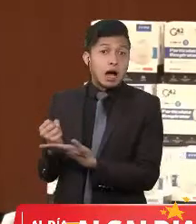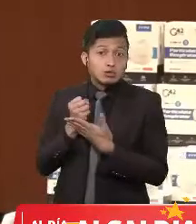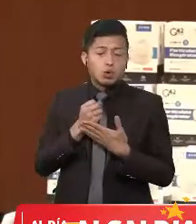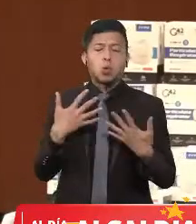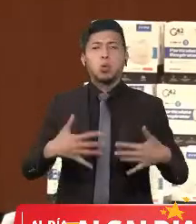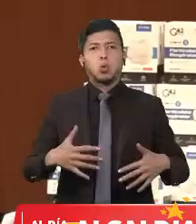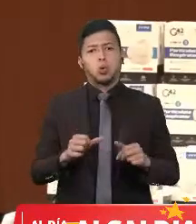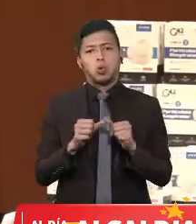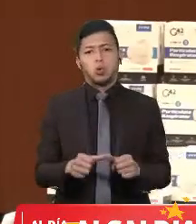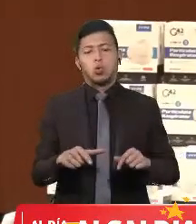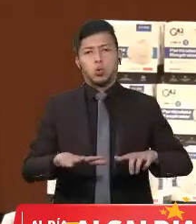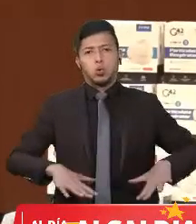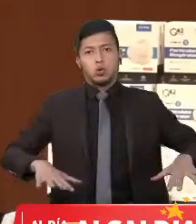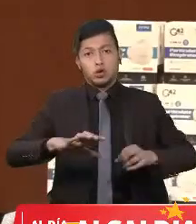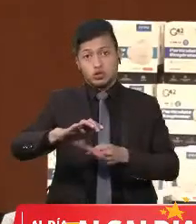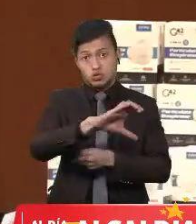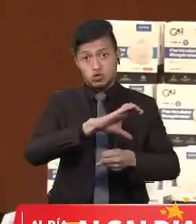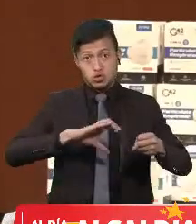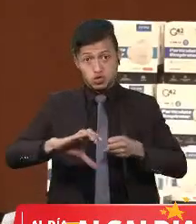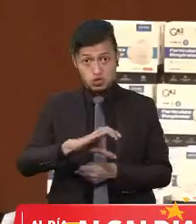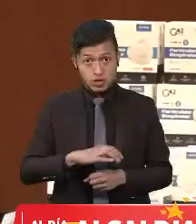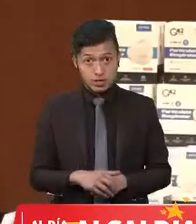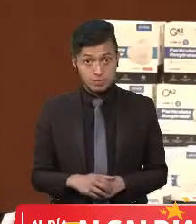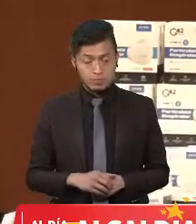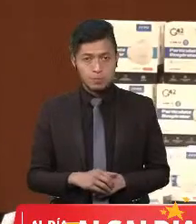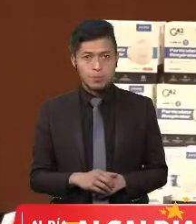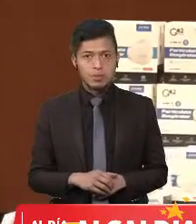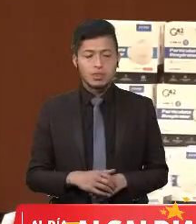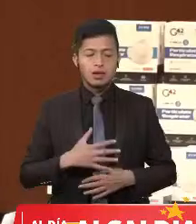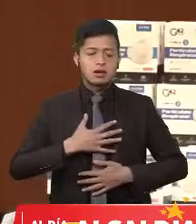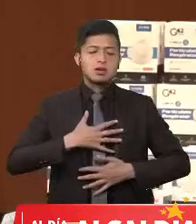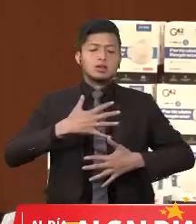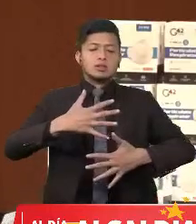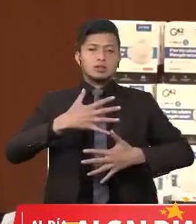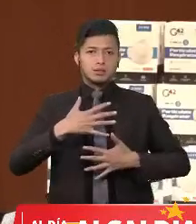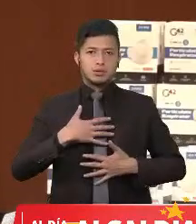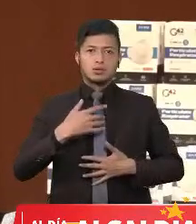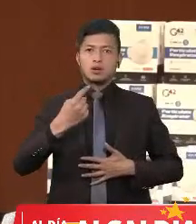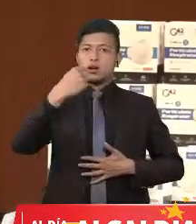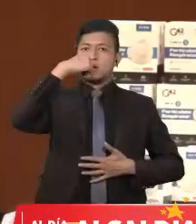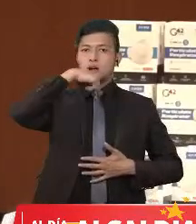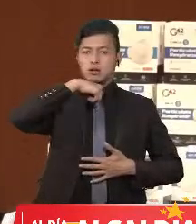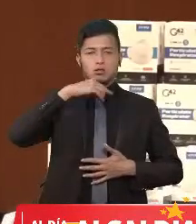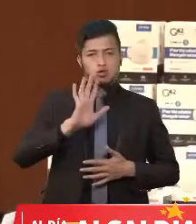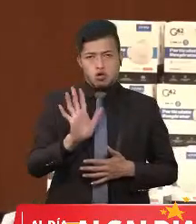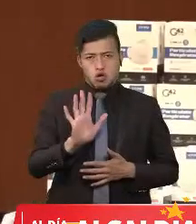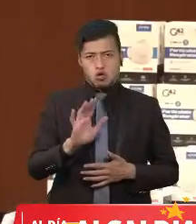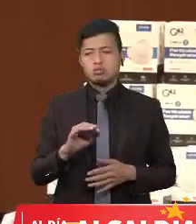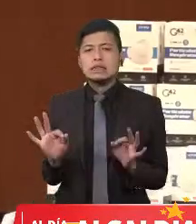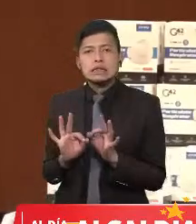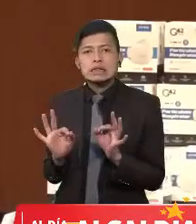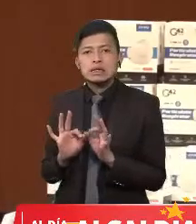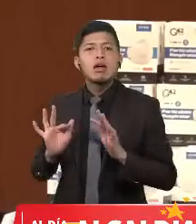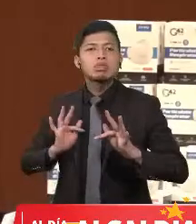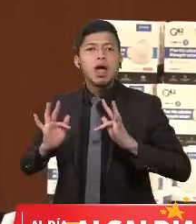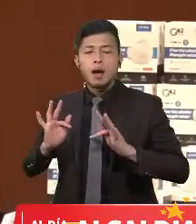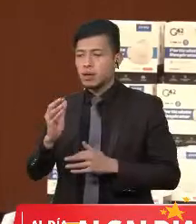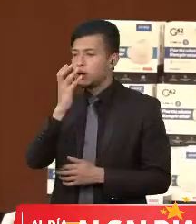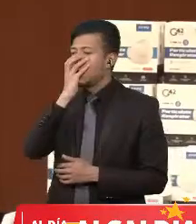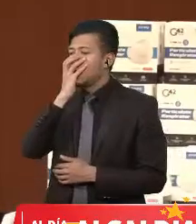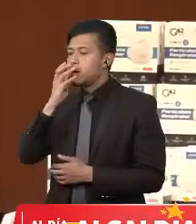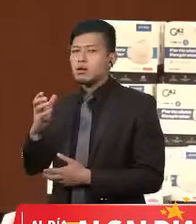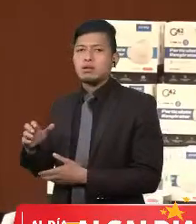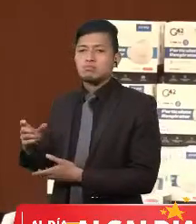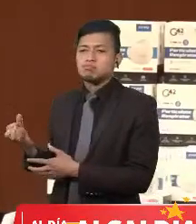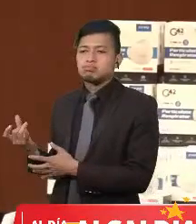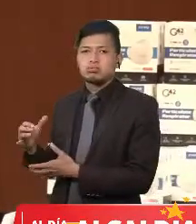Hacer atención respiratoria no invasiva, pero terapéutica y de recuperación es uno de los desafortunados legados que nos